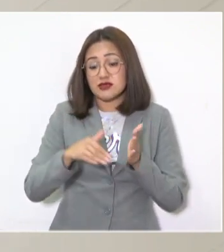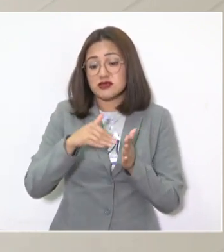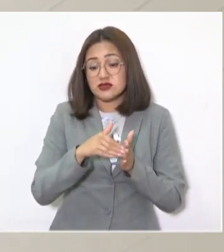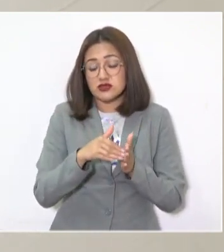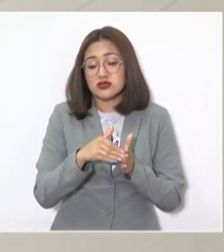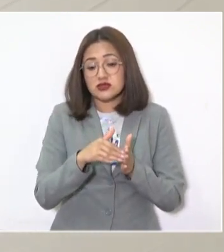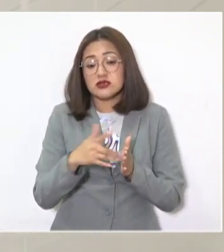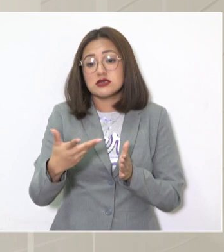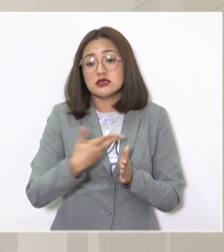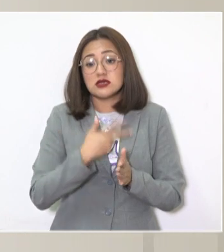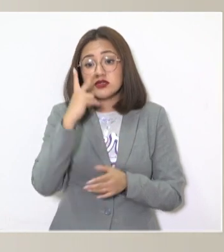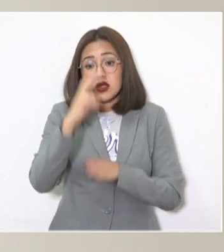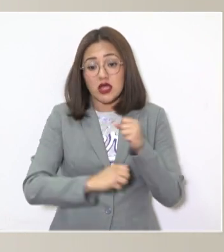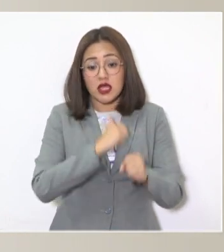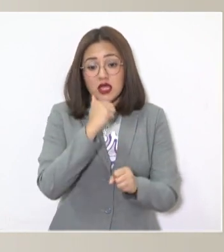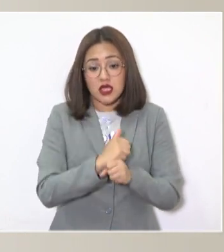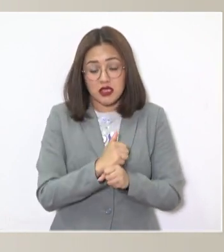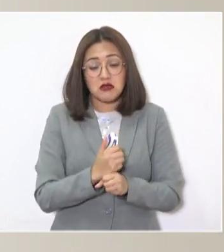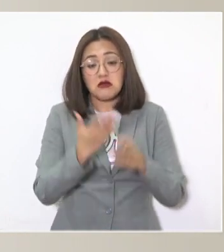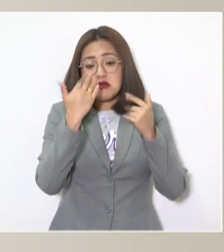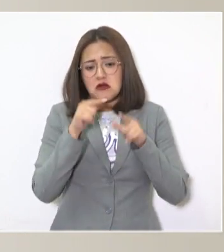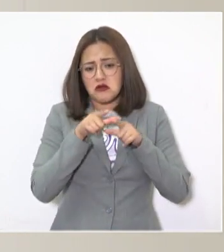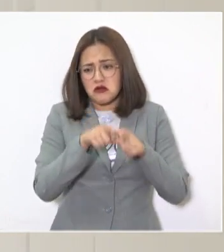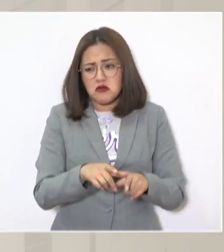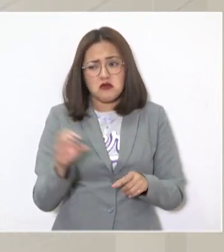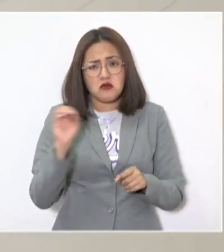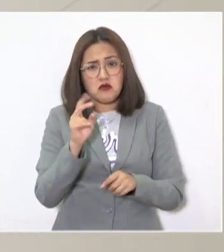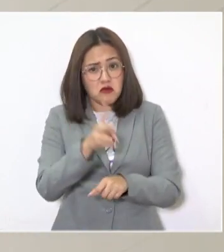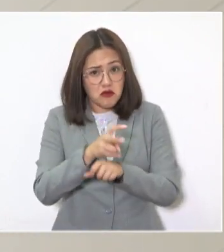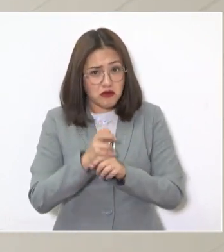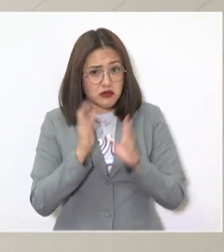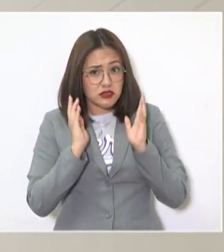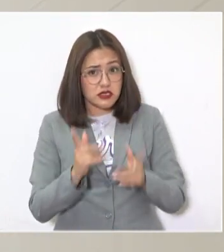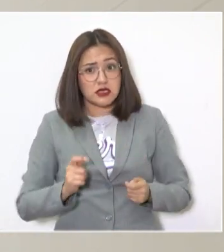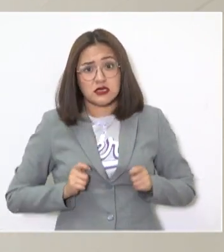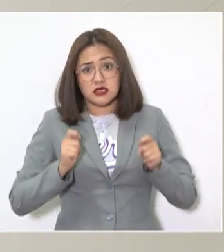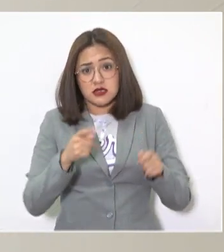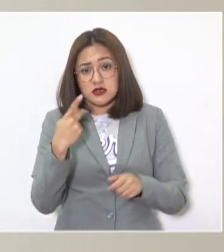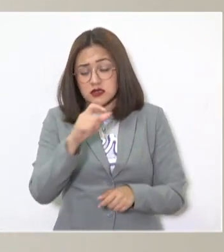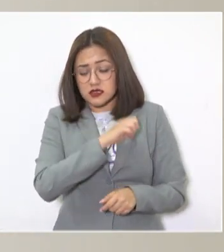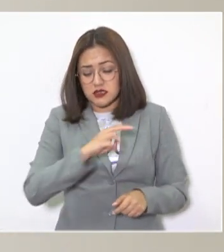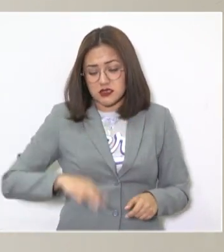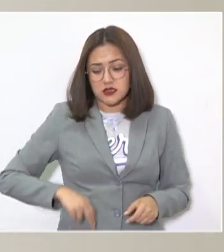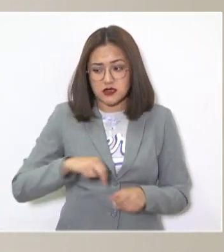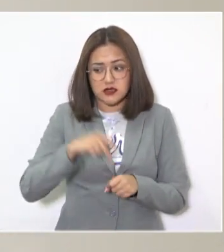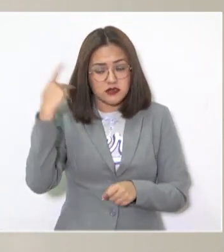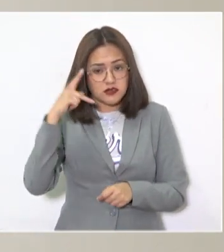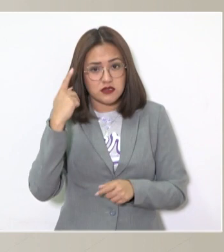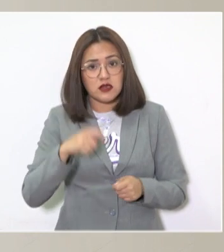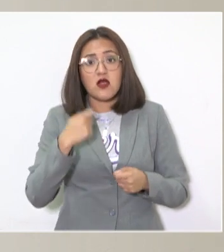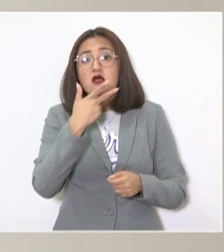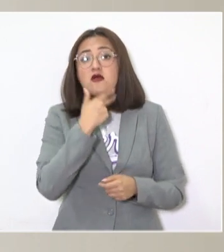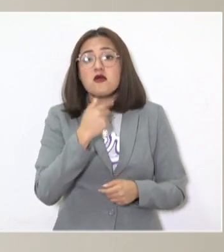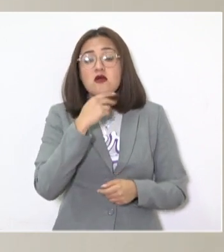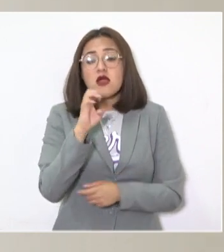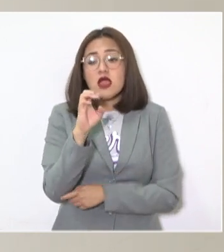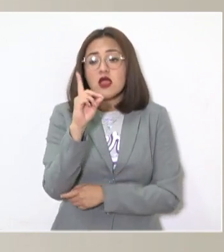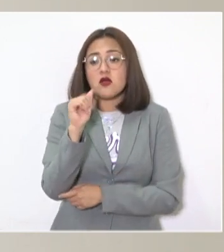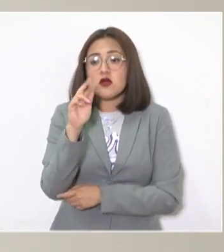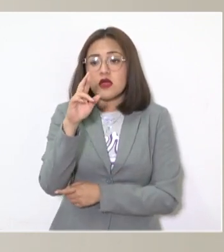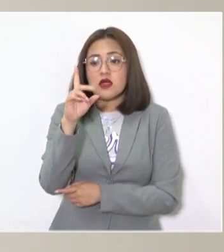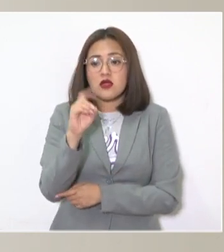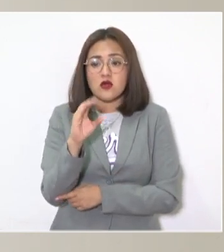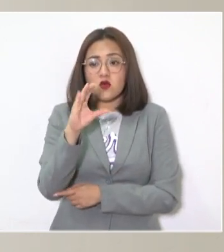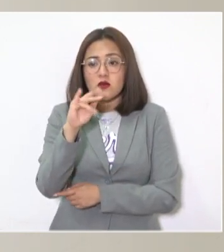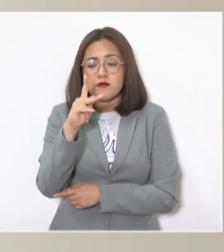pesos que por 2 años y sin procedimiento de licitación entregó el Ayuntamiento de Puebla al empresario Eduardo